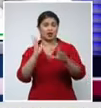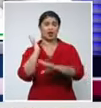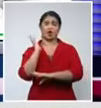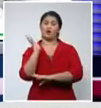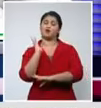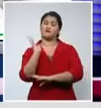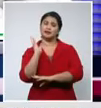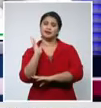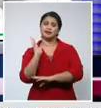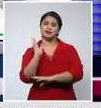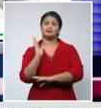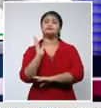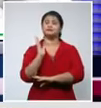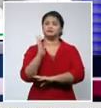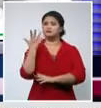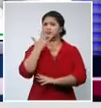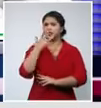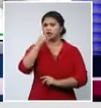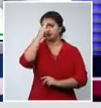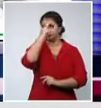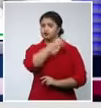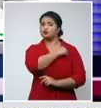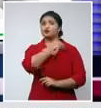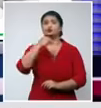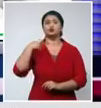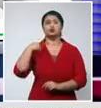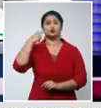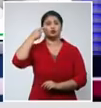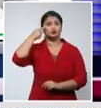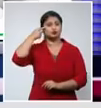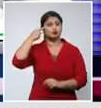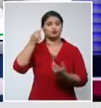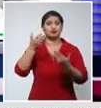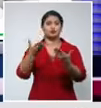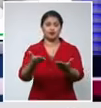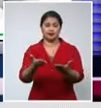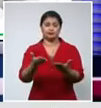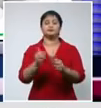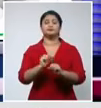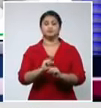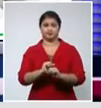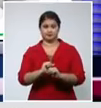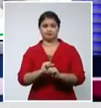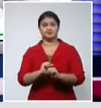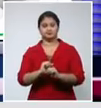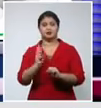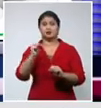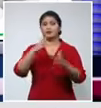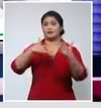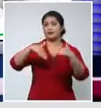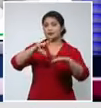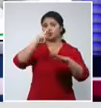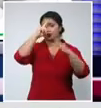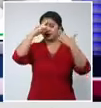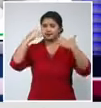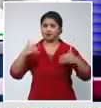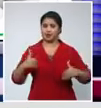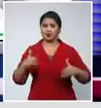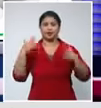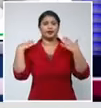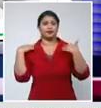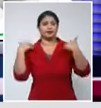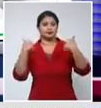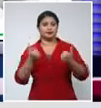prensa, el doctor Francisco Durán García, director nacional de epidemiología del Ministerio de Salud Pública, y